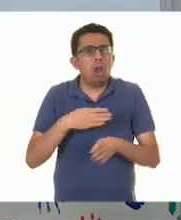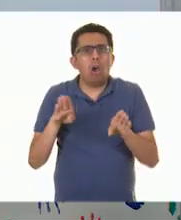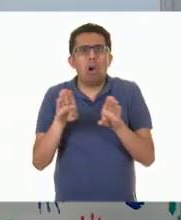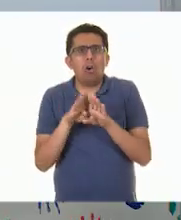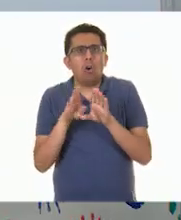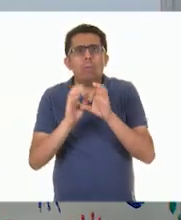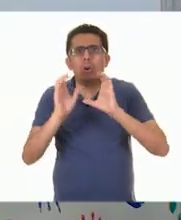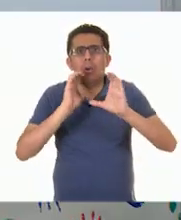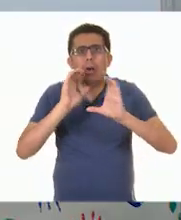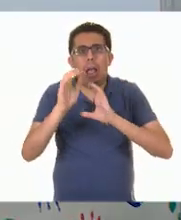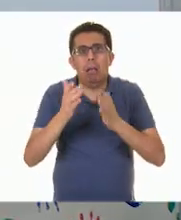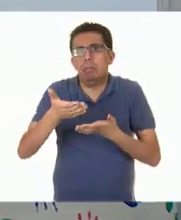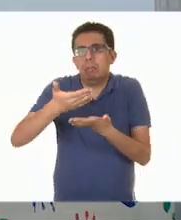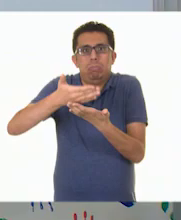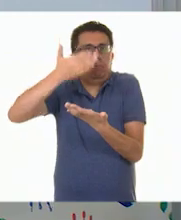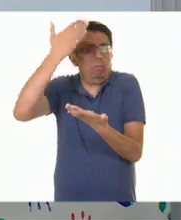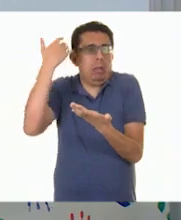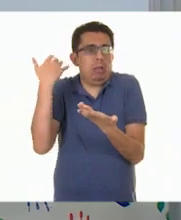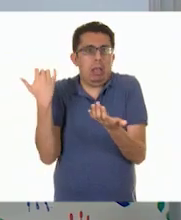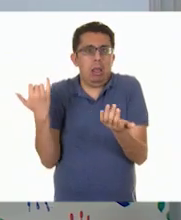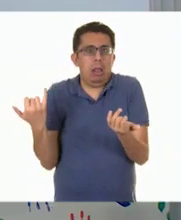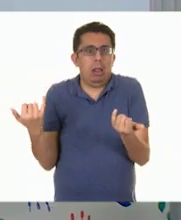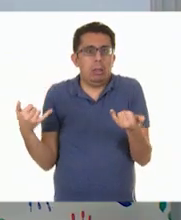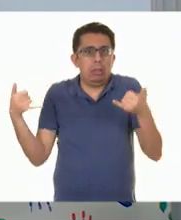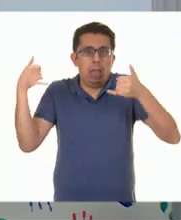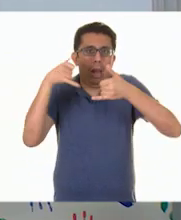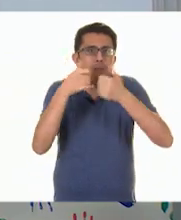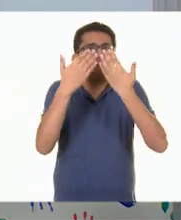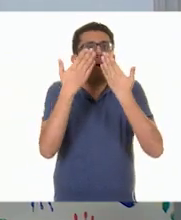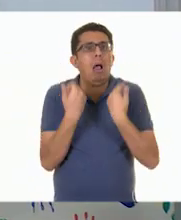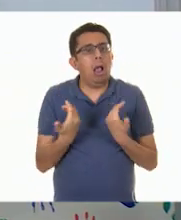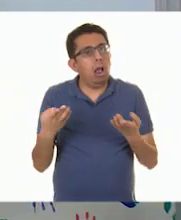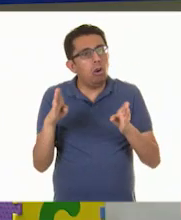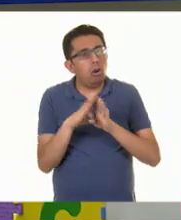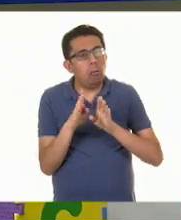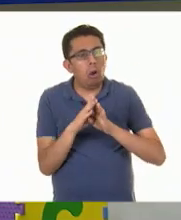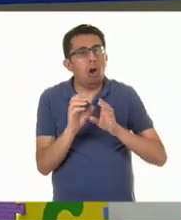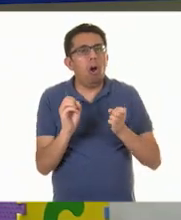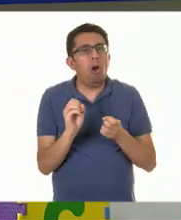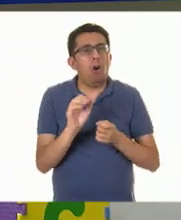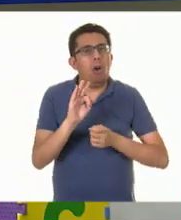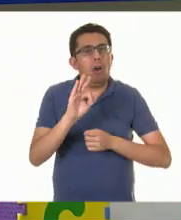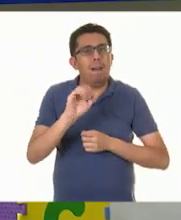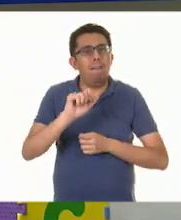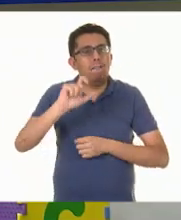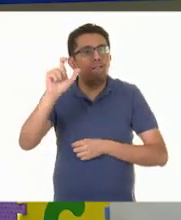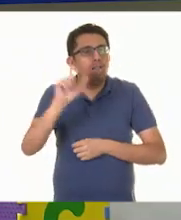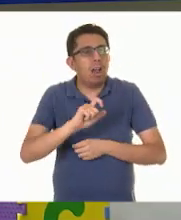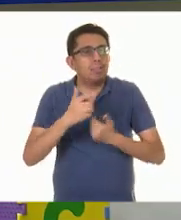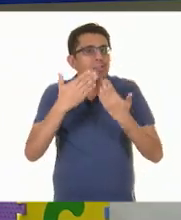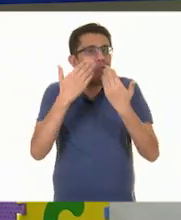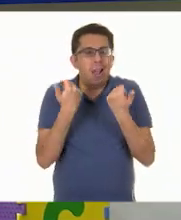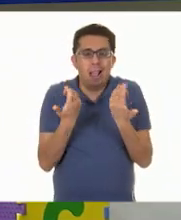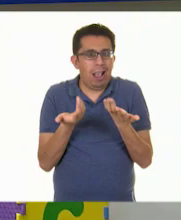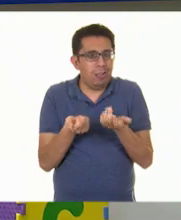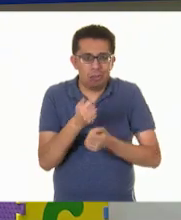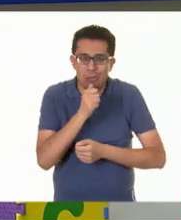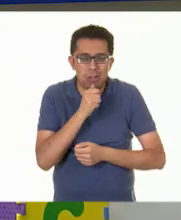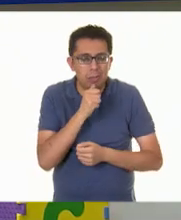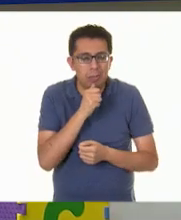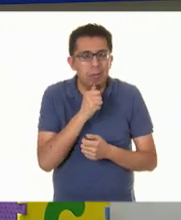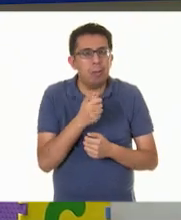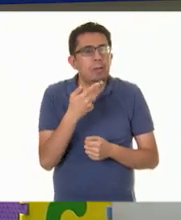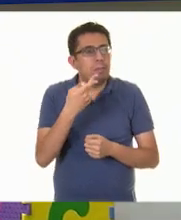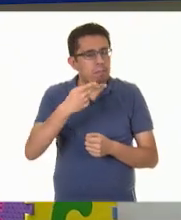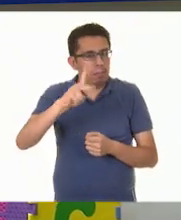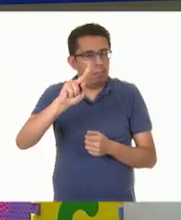¿verdad? Obviamente. Ay, no sé, Tampoco ¿cómo le le podías hacían? mandar un fax, porque no existían en ese momento.